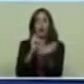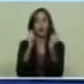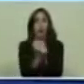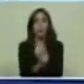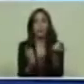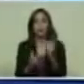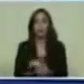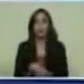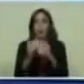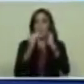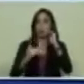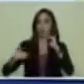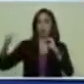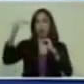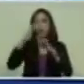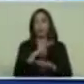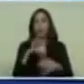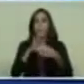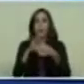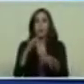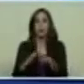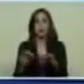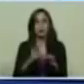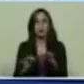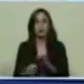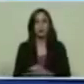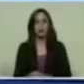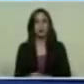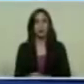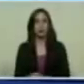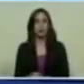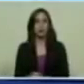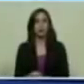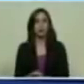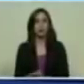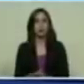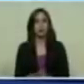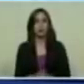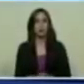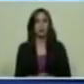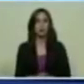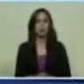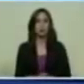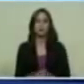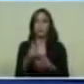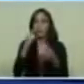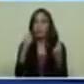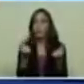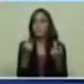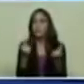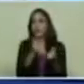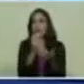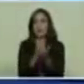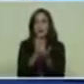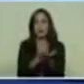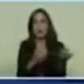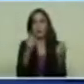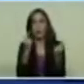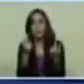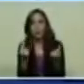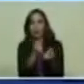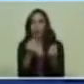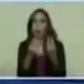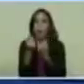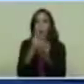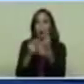manteniendo su nivel anclado al petro. Así que yo estoy, mira, todo el tiempo pendiente de la marcha del programa